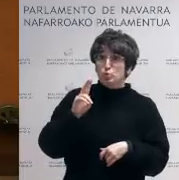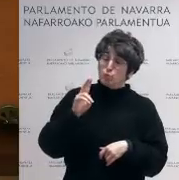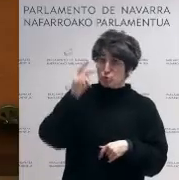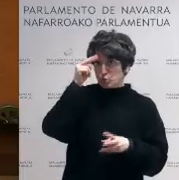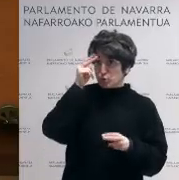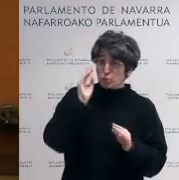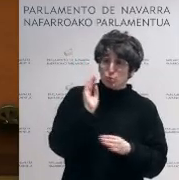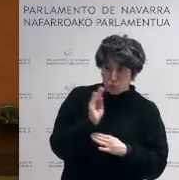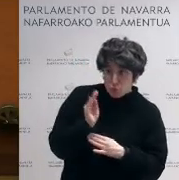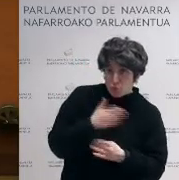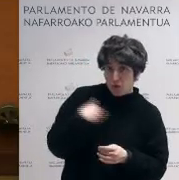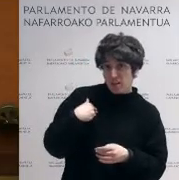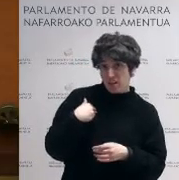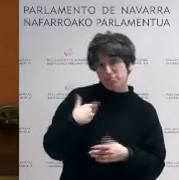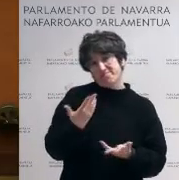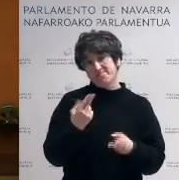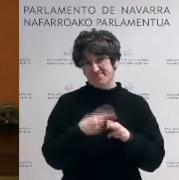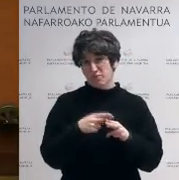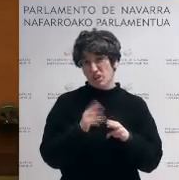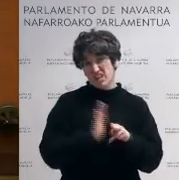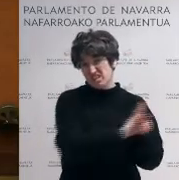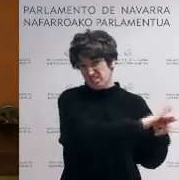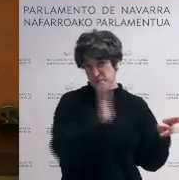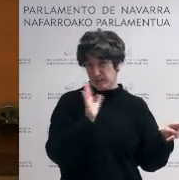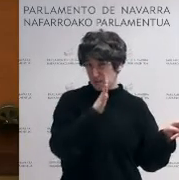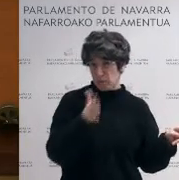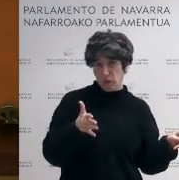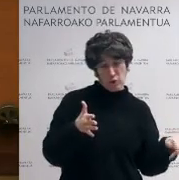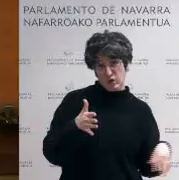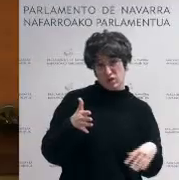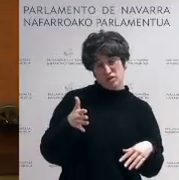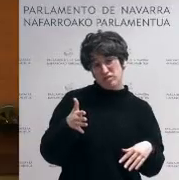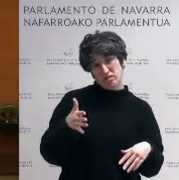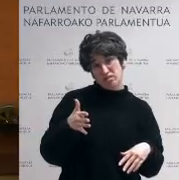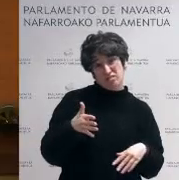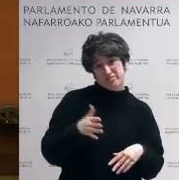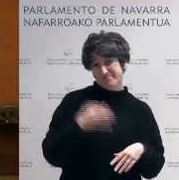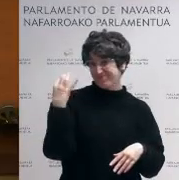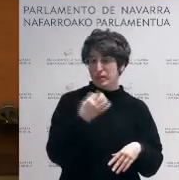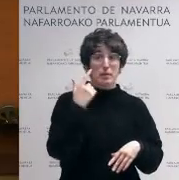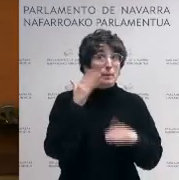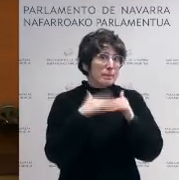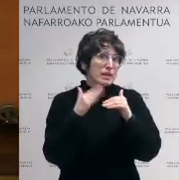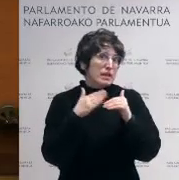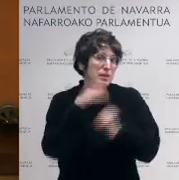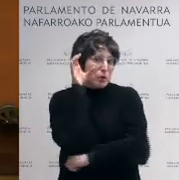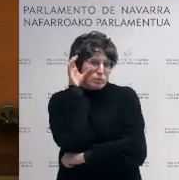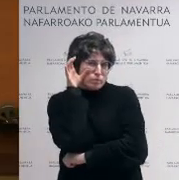más allá del politiqueo, lo razonable sería estudiar esta propuesta, ajustarla si hace falta y